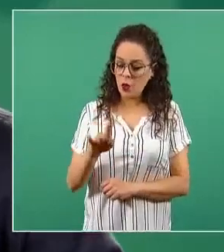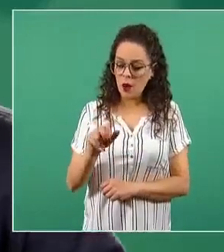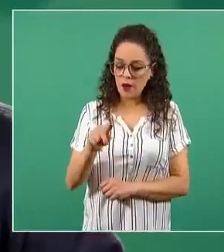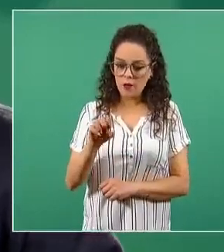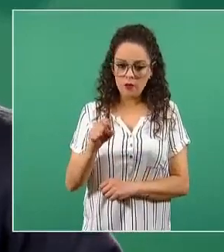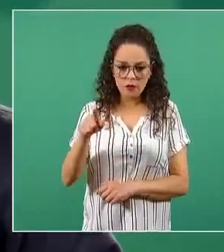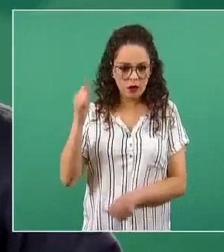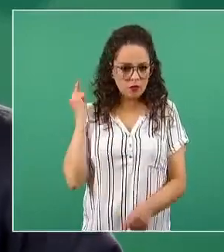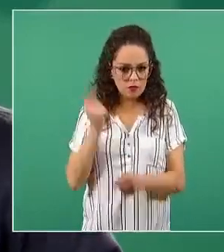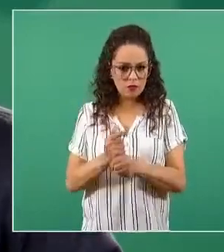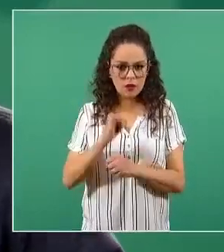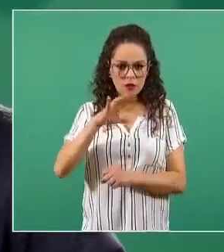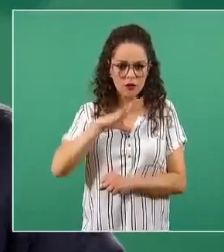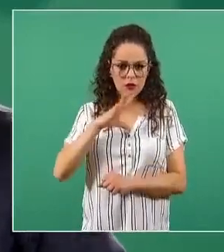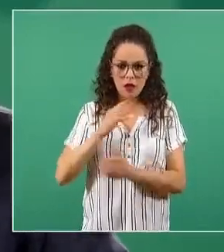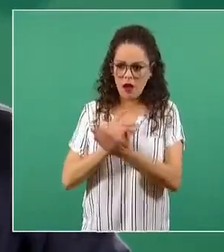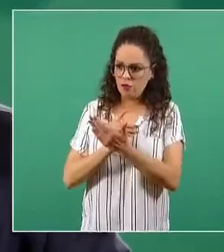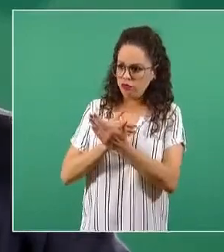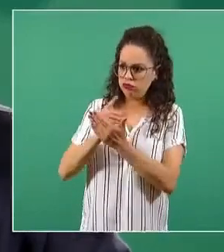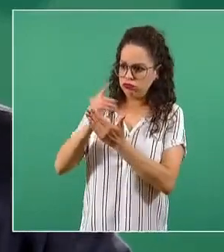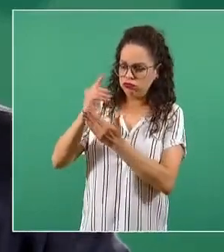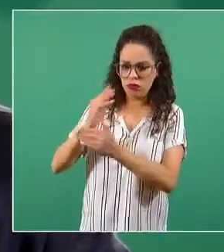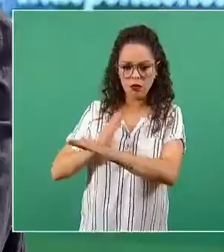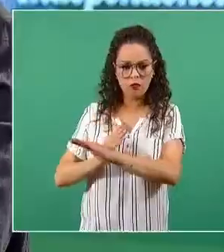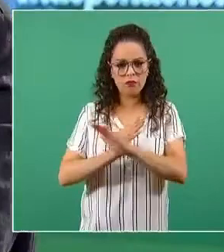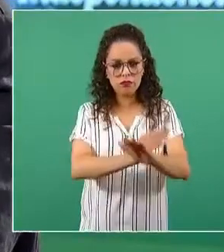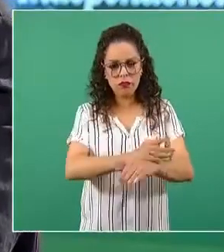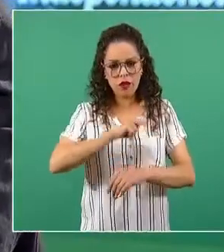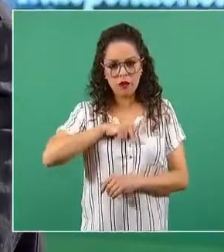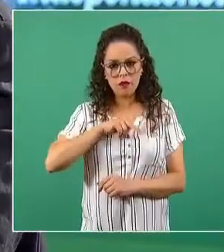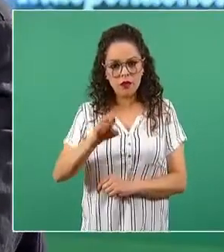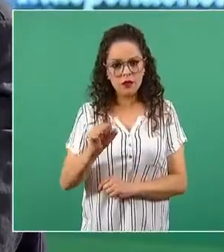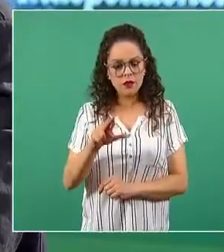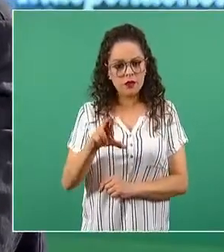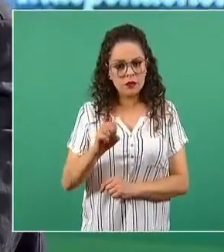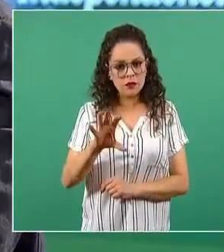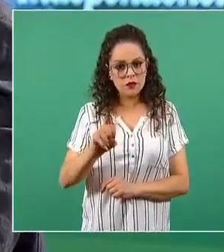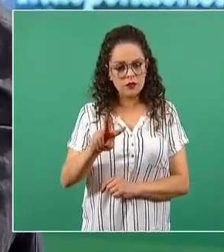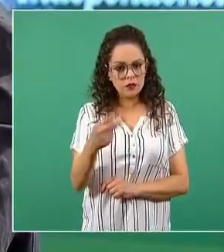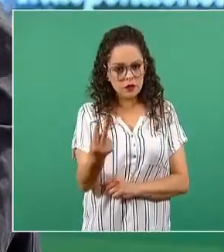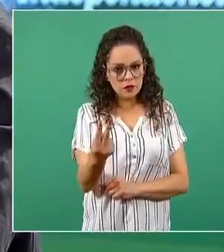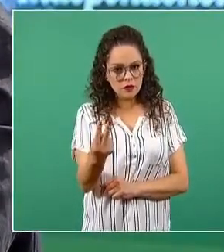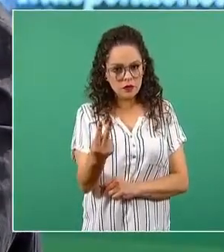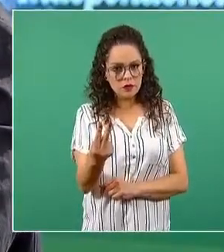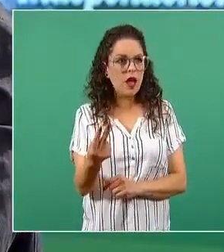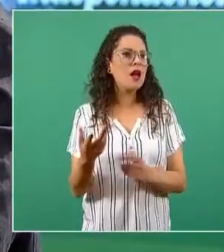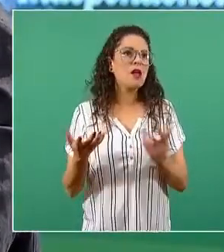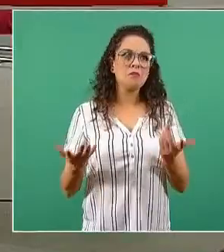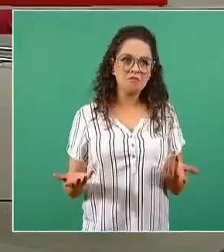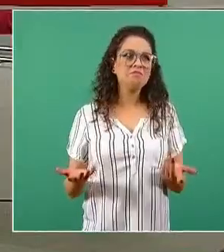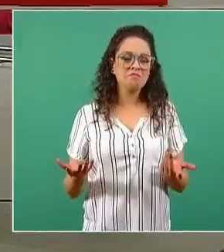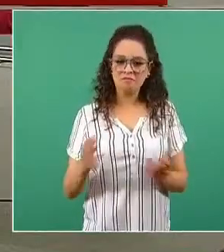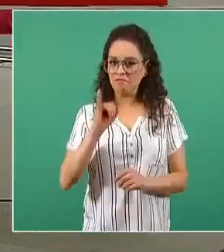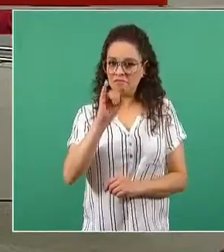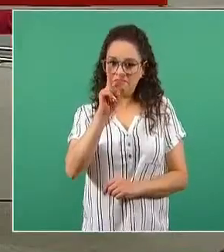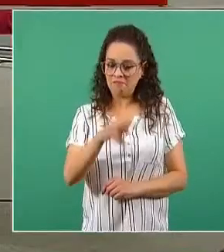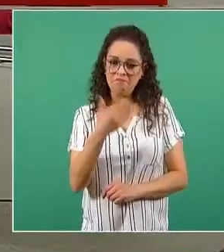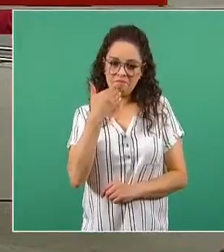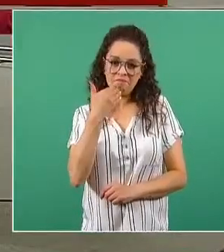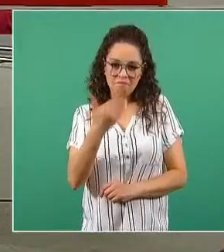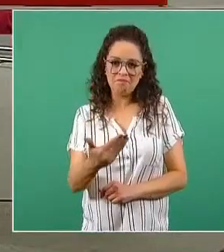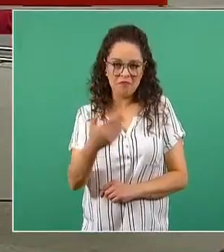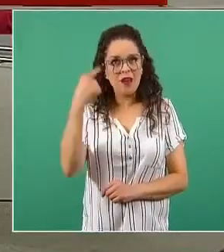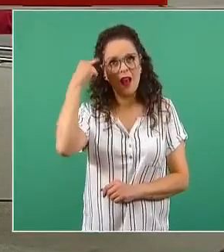tiene concentraciones altas de anticuerpos contra el virus SARS-CoV-2. Esto es lógico pensarlo,